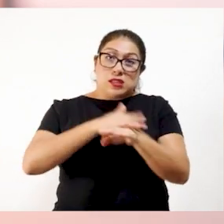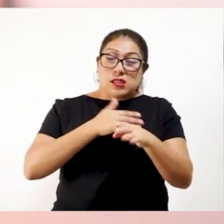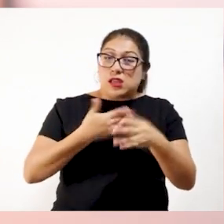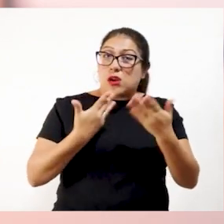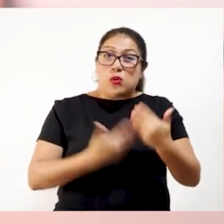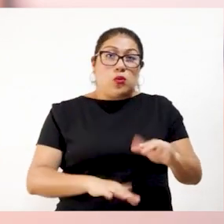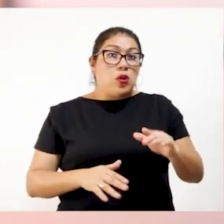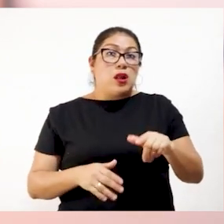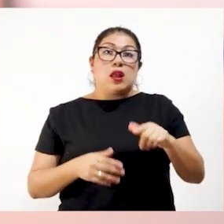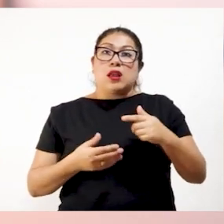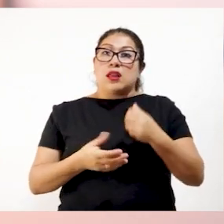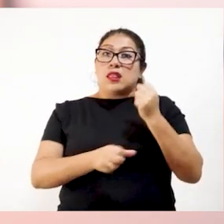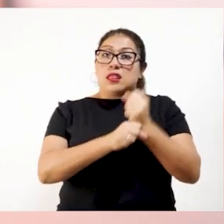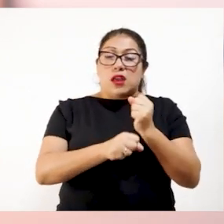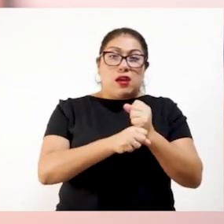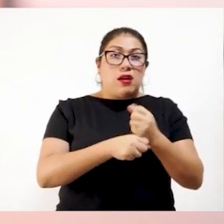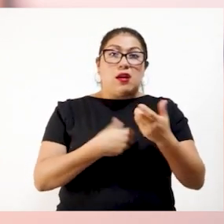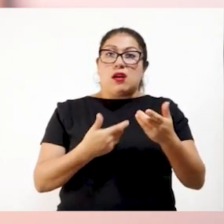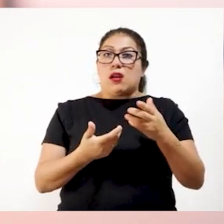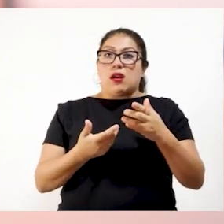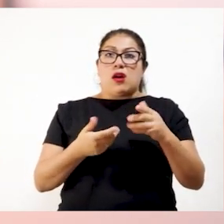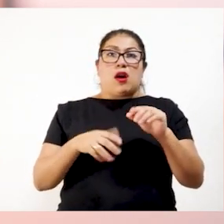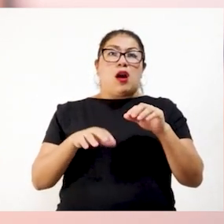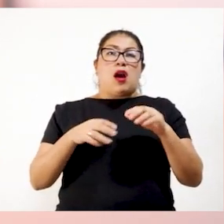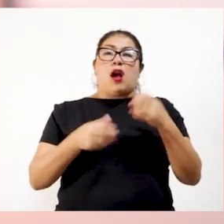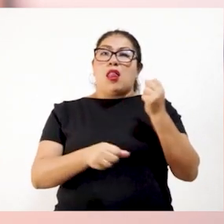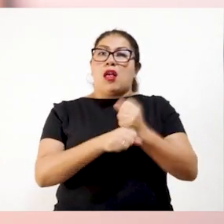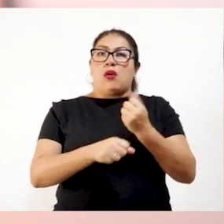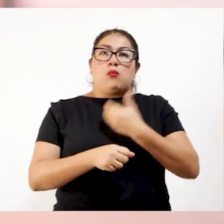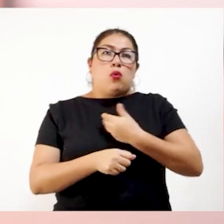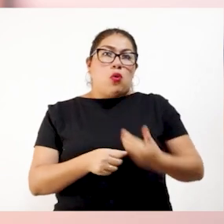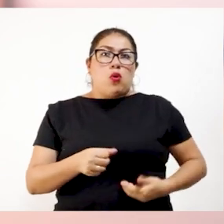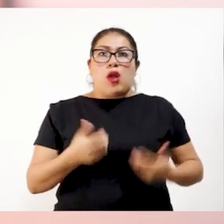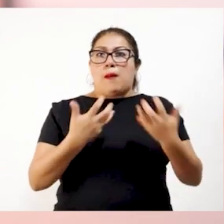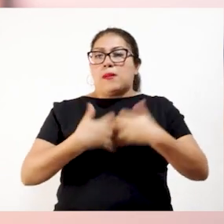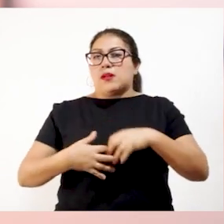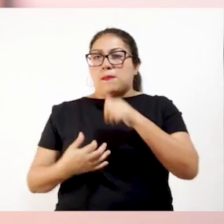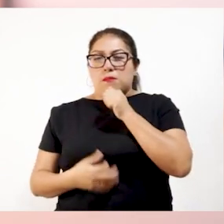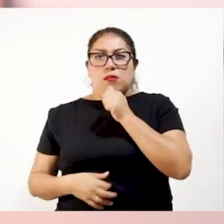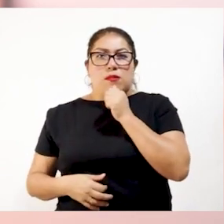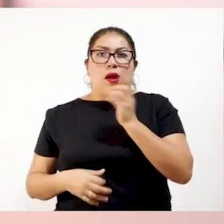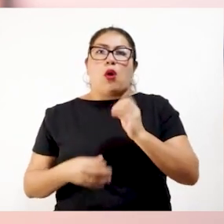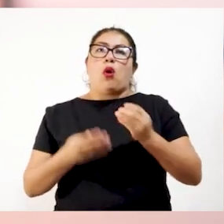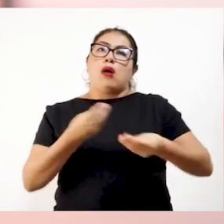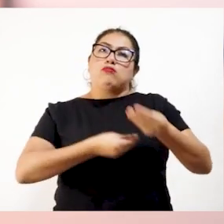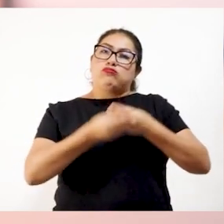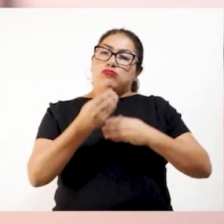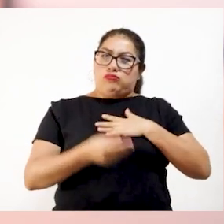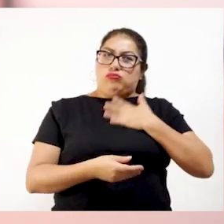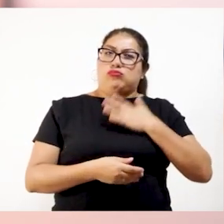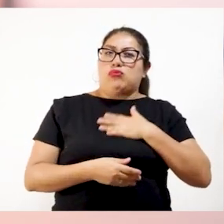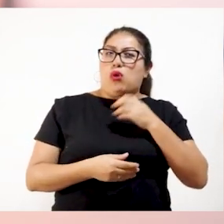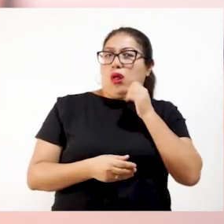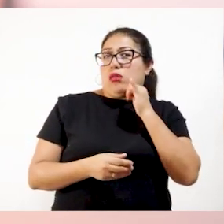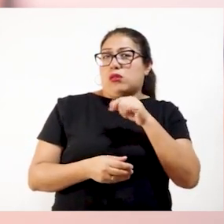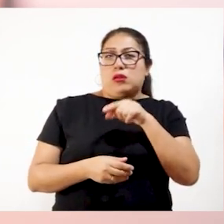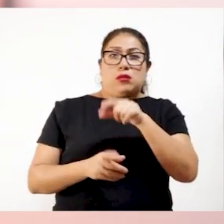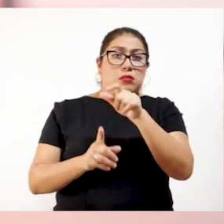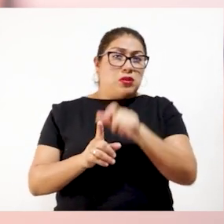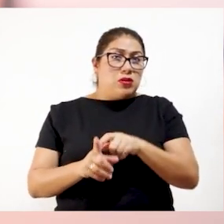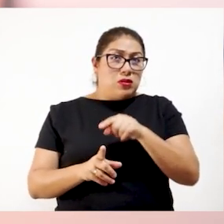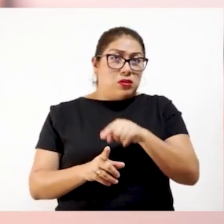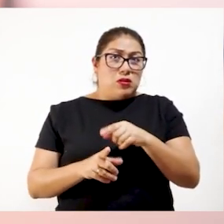para poder acceder a cualquiera de las modalidades de empleabilidad, ya sea el empleo público, el empleo a través de la empresa privada o el emprendimiento, si ese es el